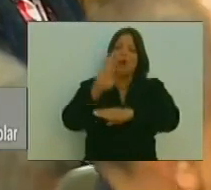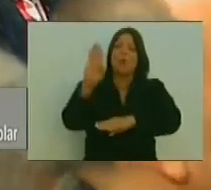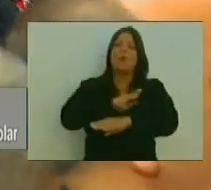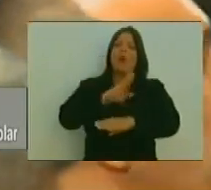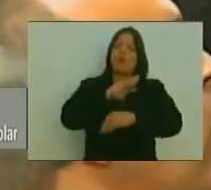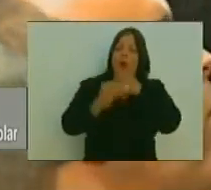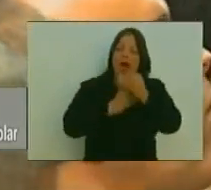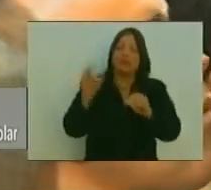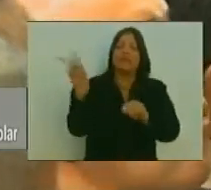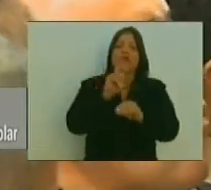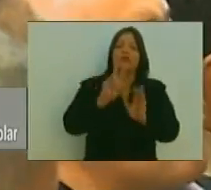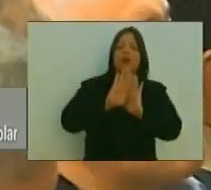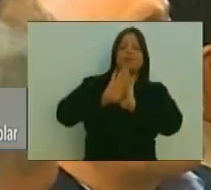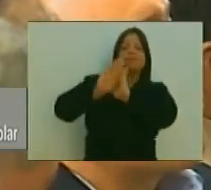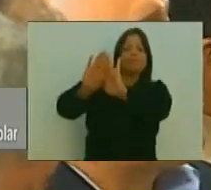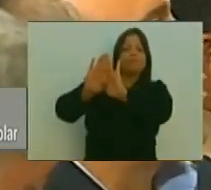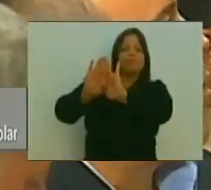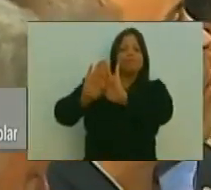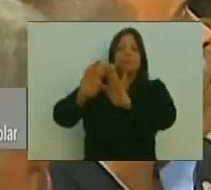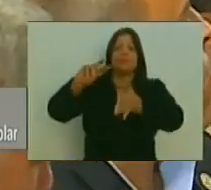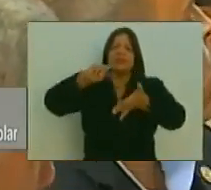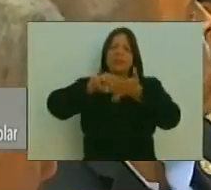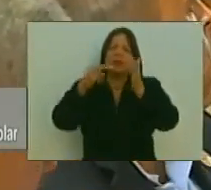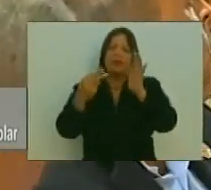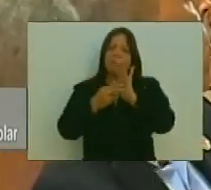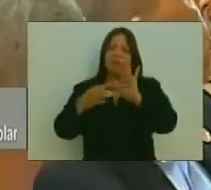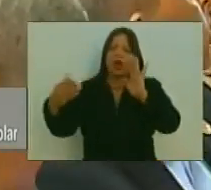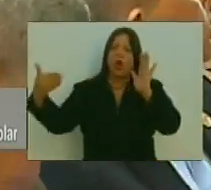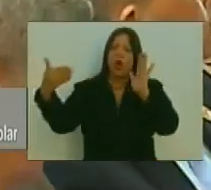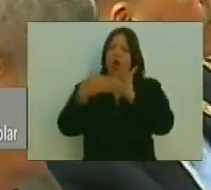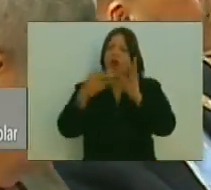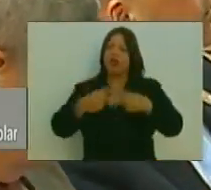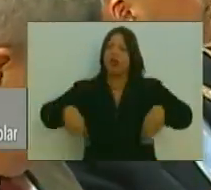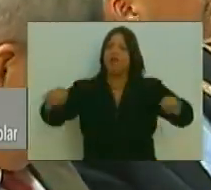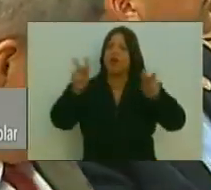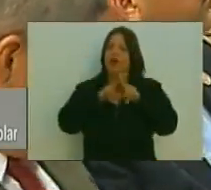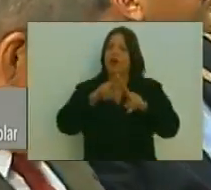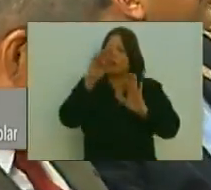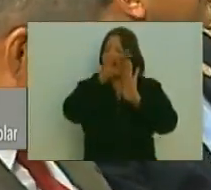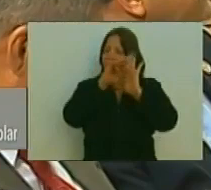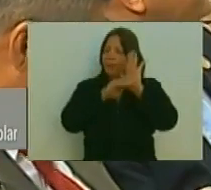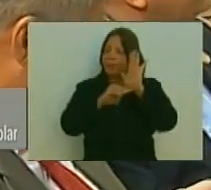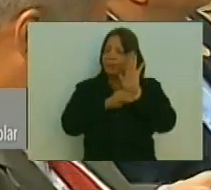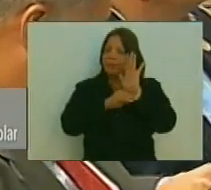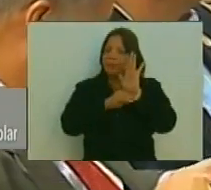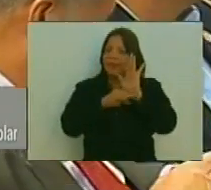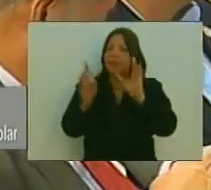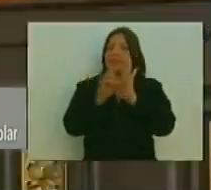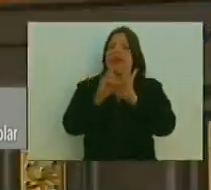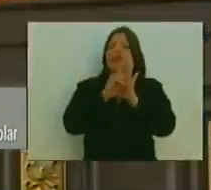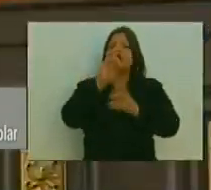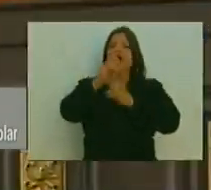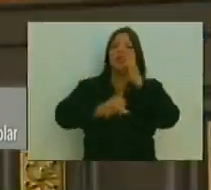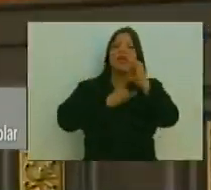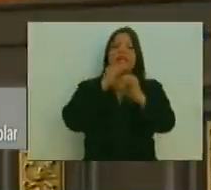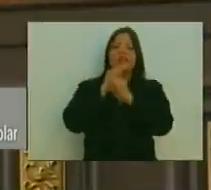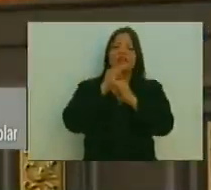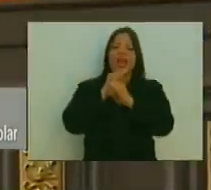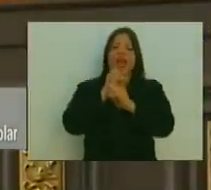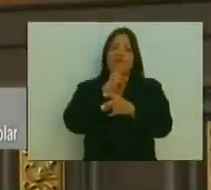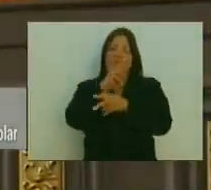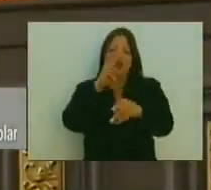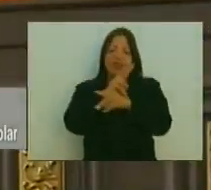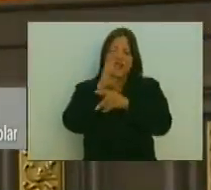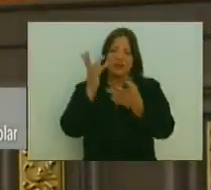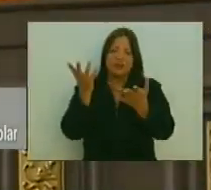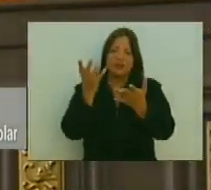Estado, en abierta contraversión a los valores y principios fundamentales del derecho internacional, entre